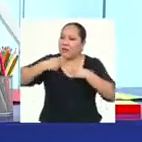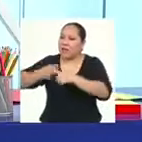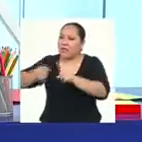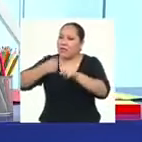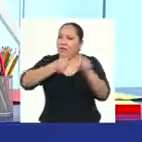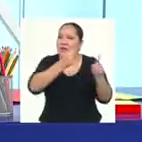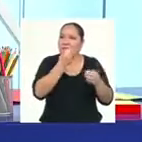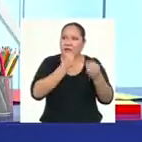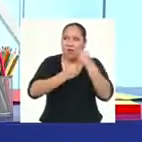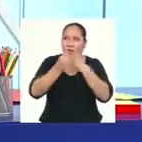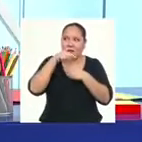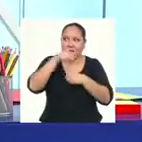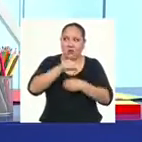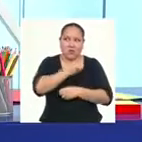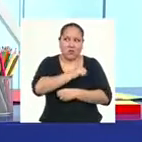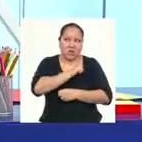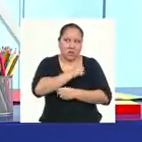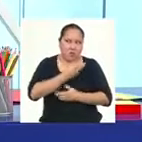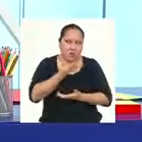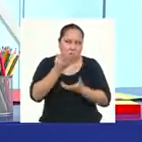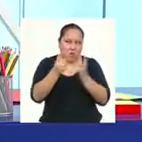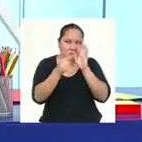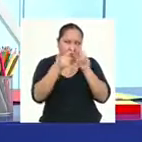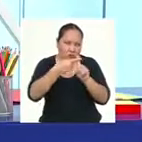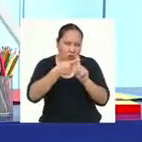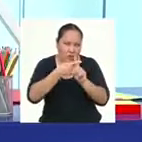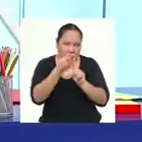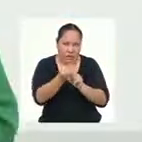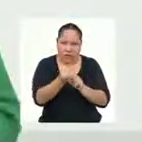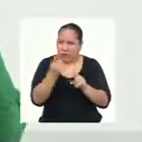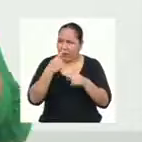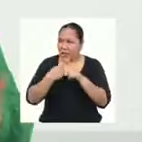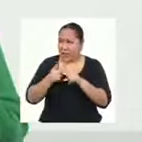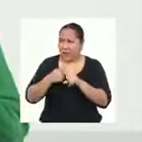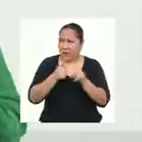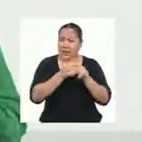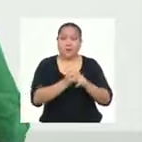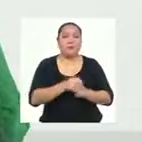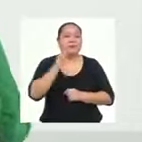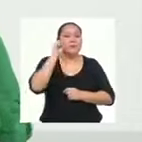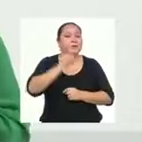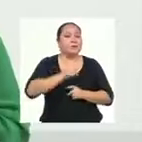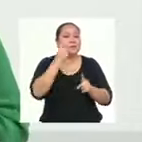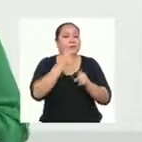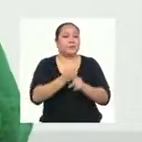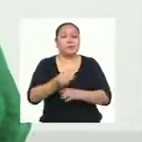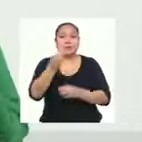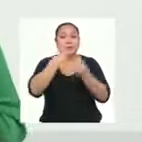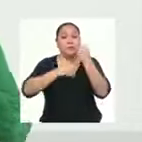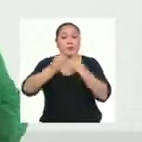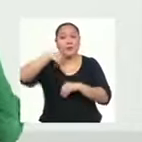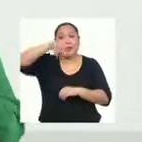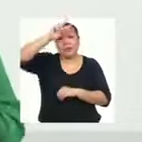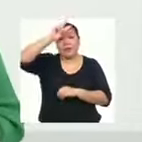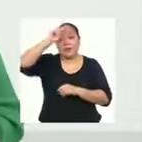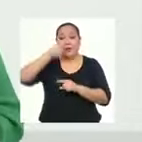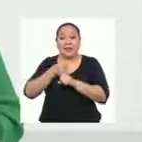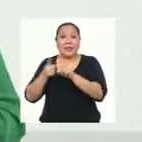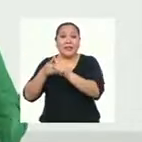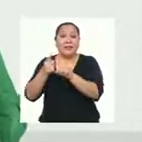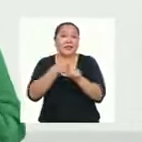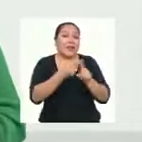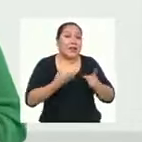estaría dando una actitud positiva hacia la diversidad? Por supuesto, la comida peruana se basa en la